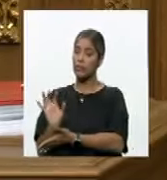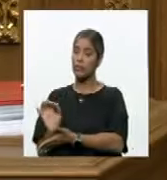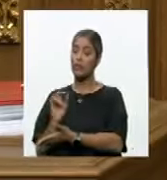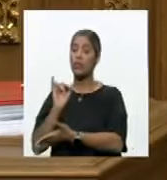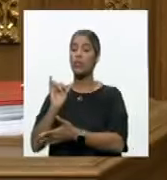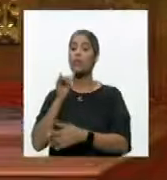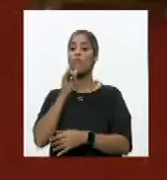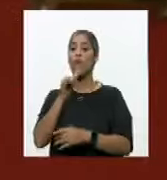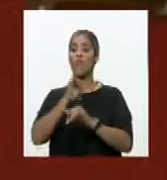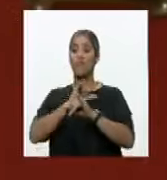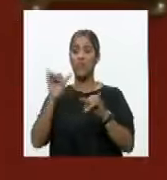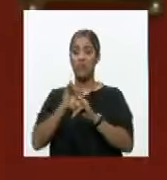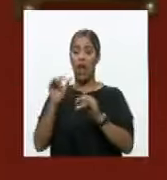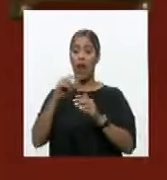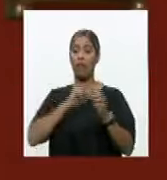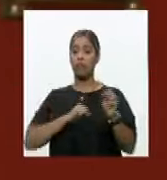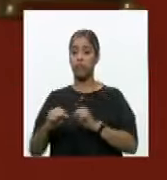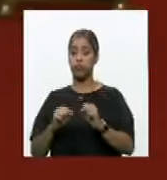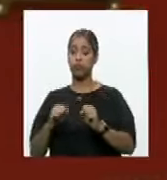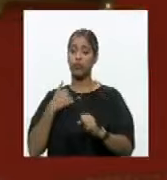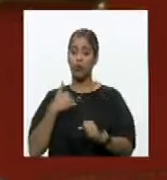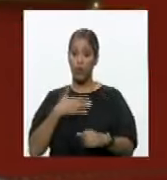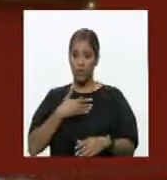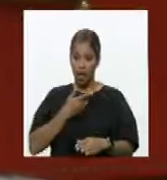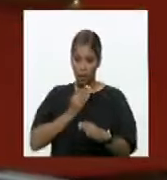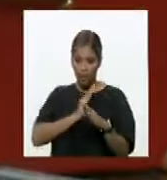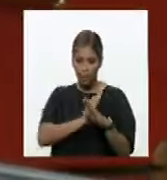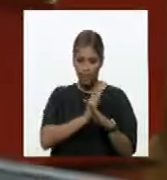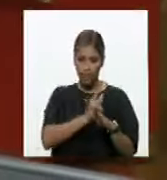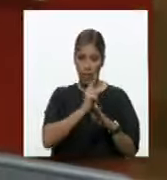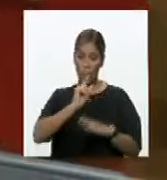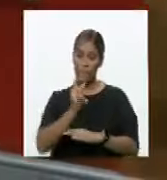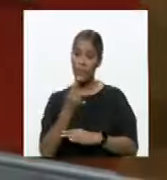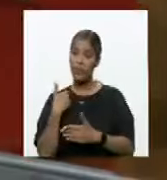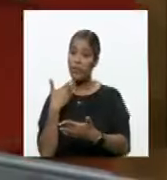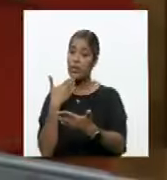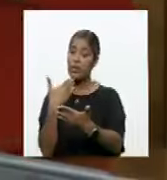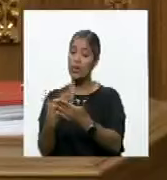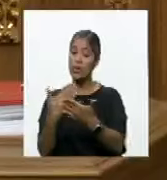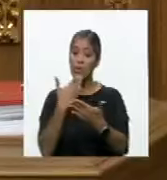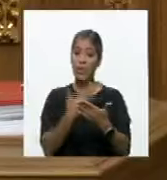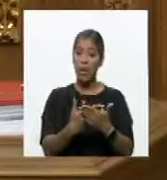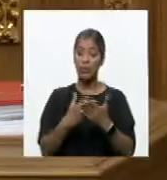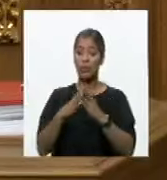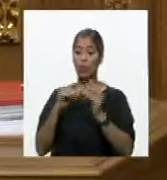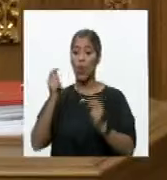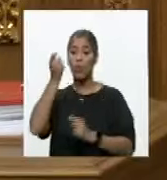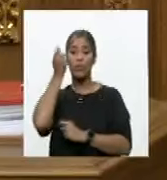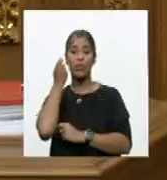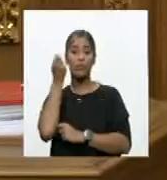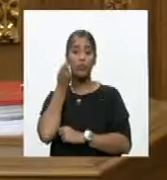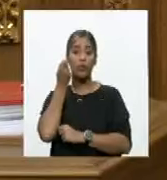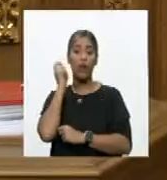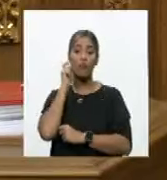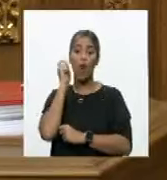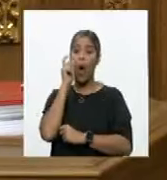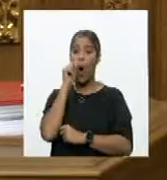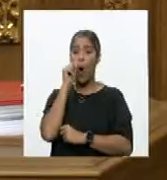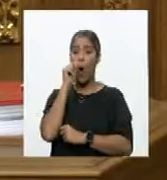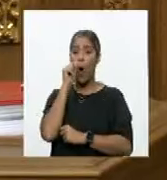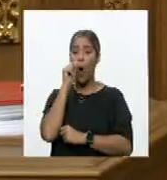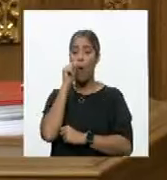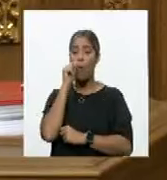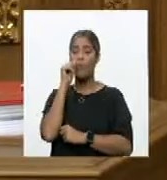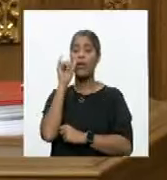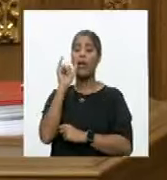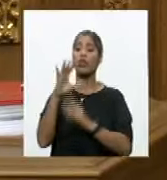de gestión, yo quiero hacer un alto aquí para agradecer a los compañeros y a las compañeras diputadas, diputados,